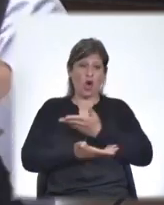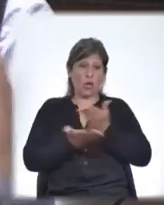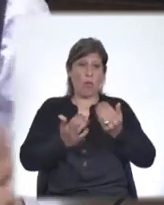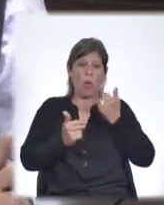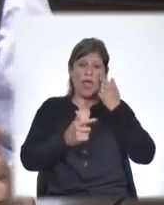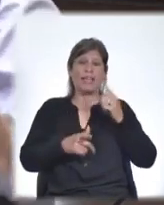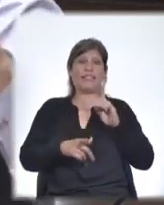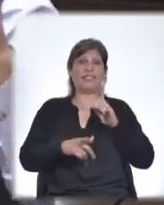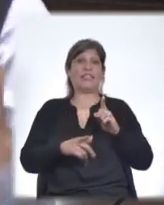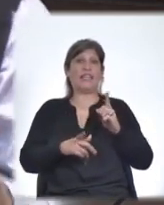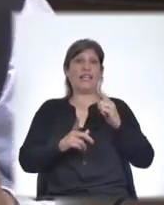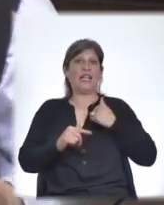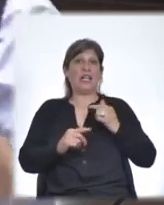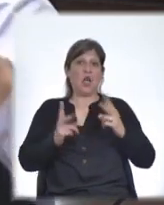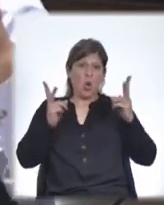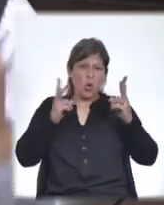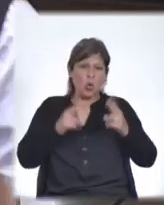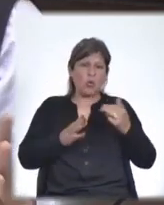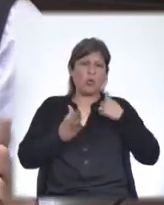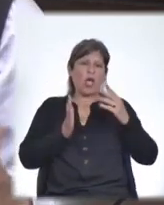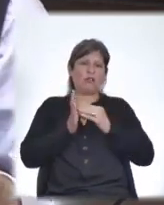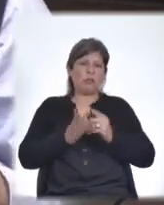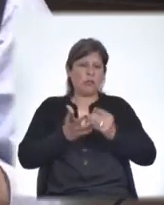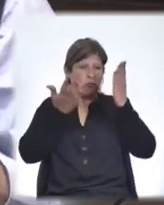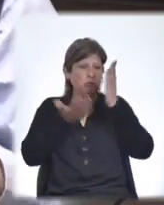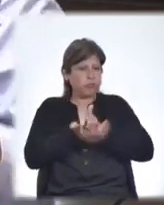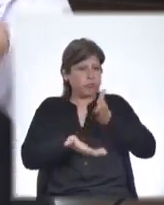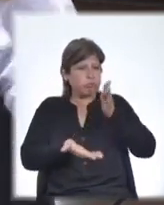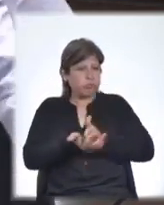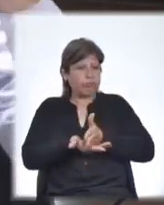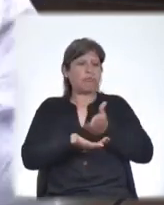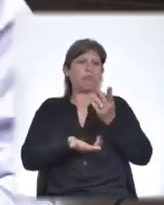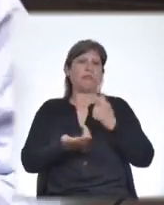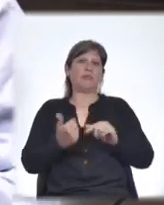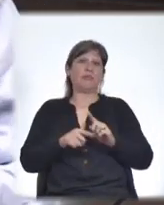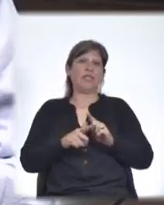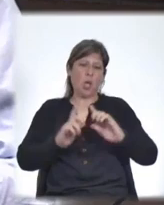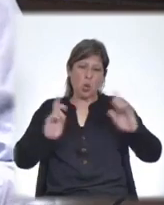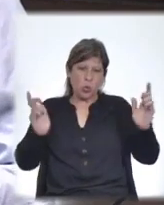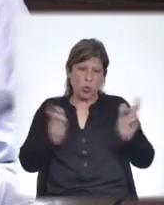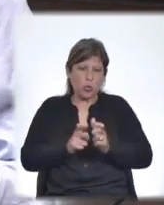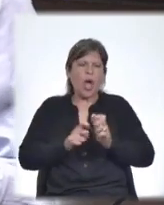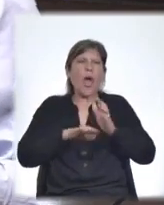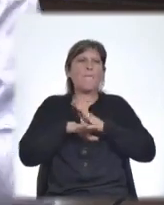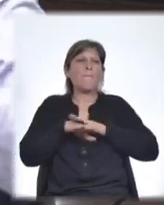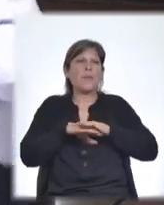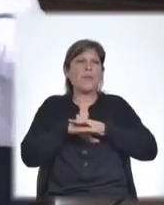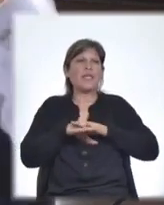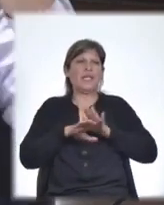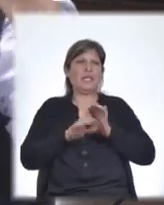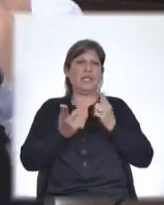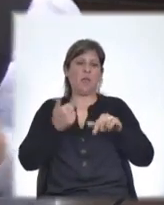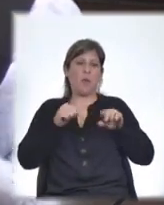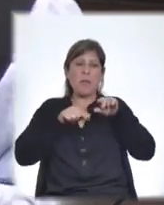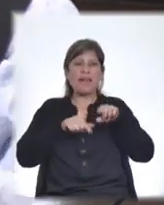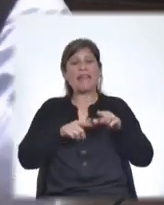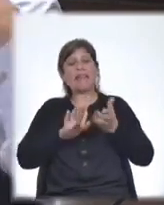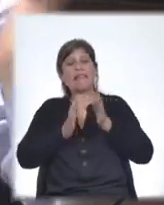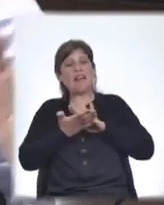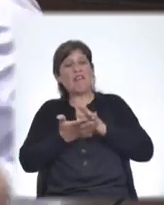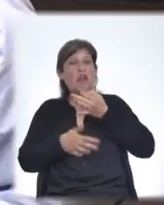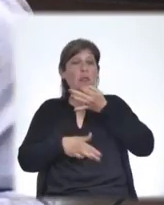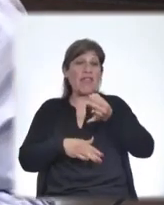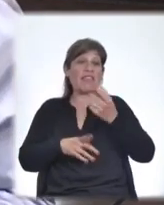ser reglado, topeado, disciplinado, es decir, reducido al mínimo, para así de esa manera